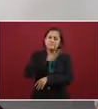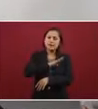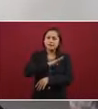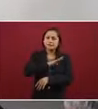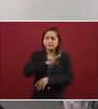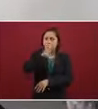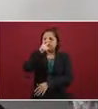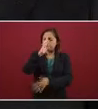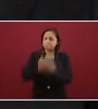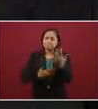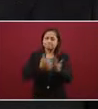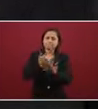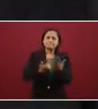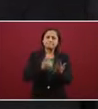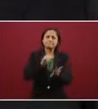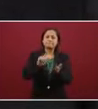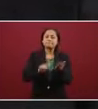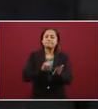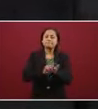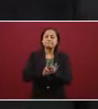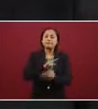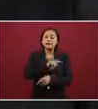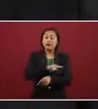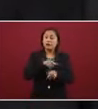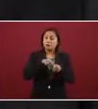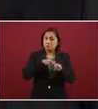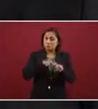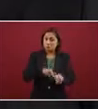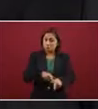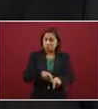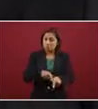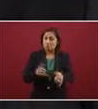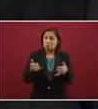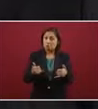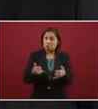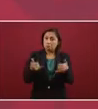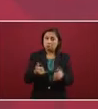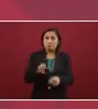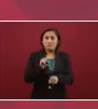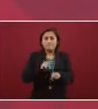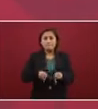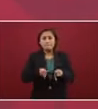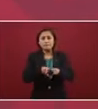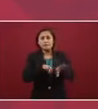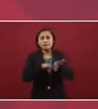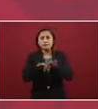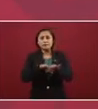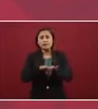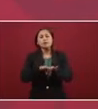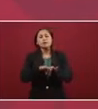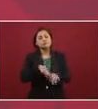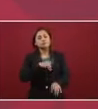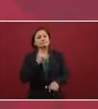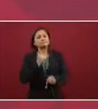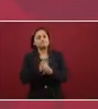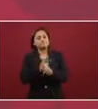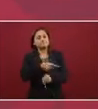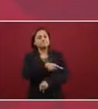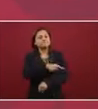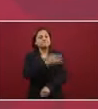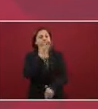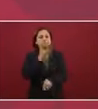continúan con esas actitudes, pues van a ser sancionados. Ya lo estamos